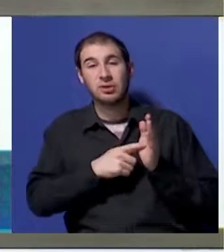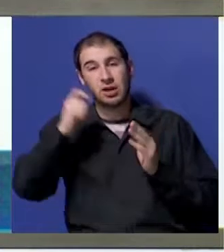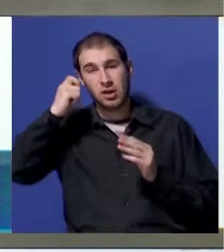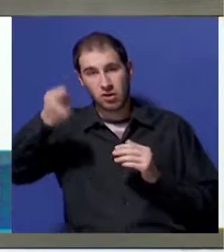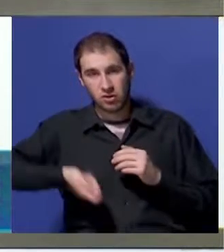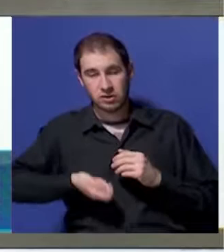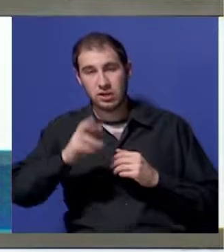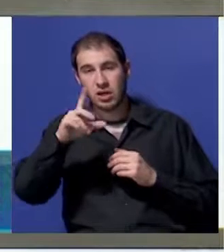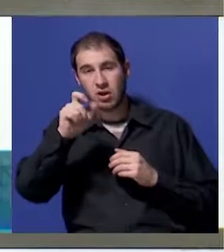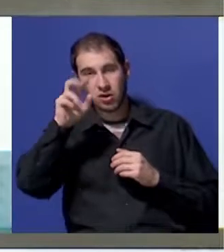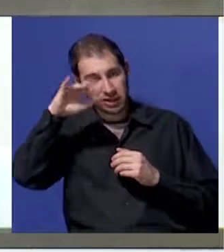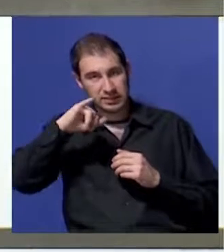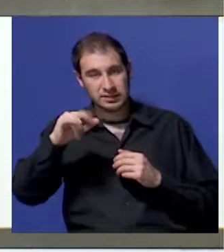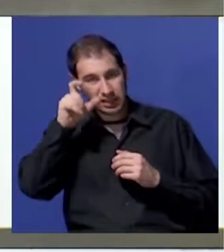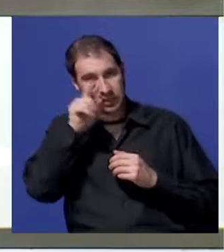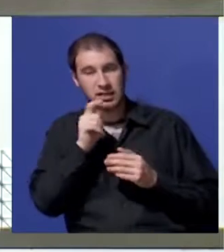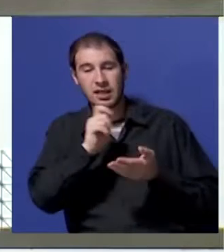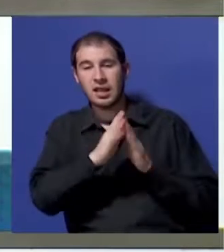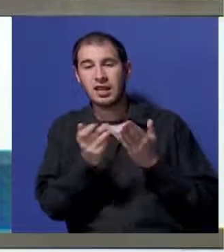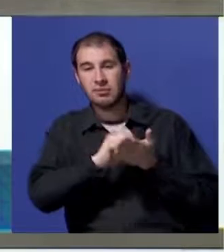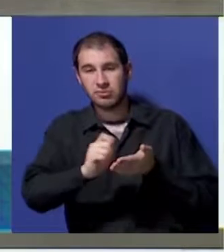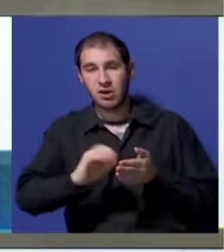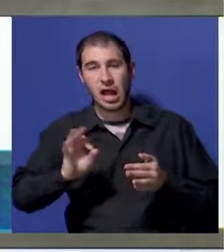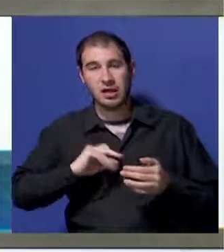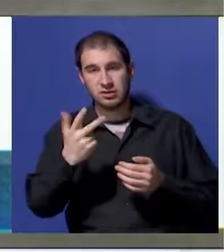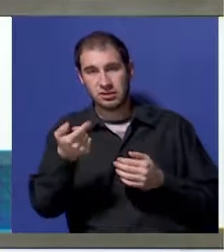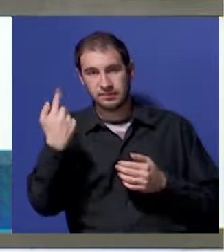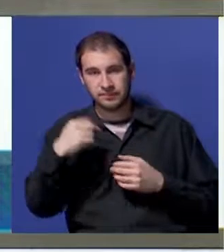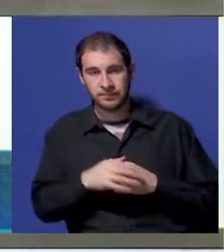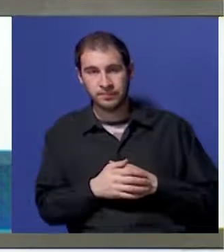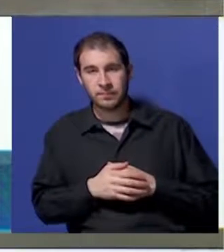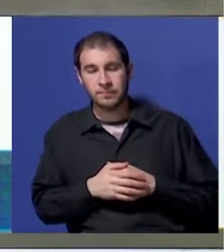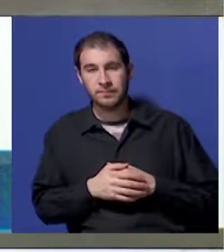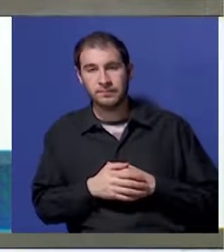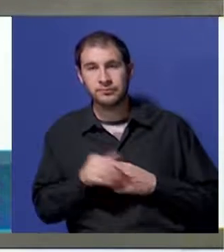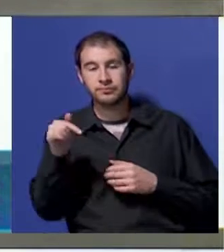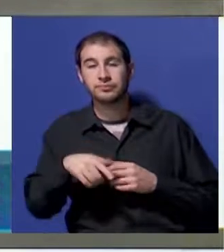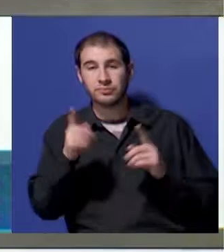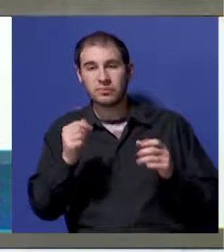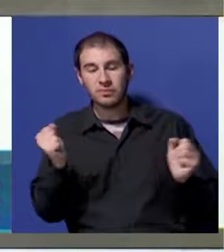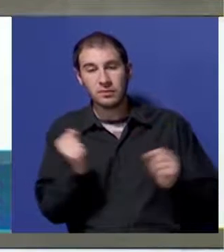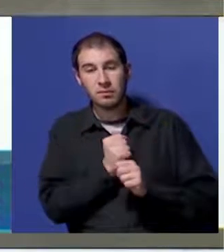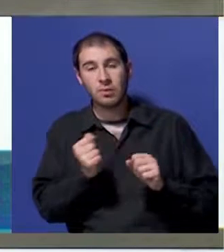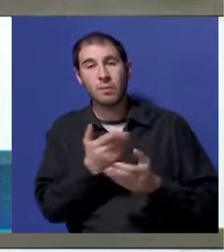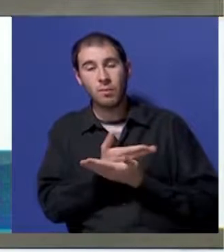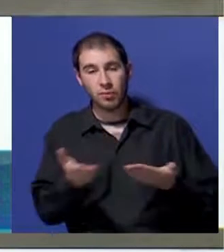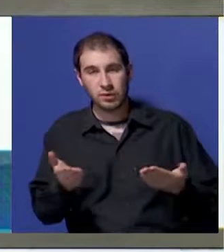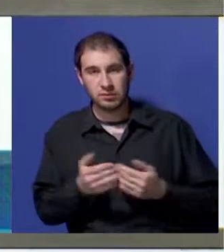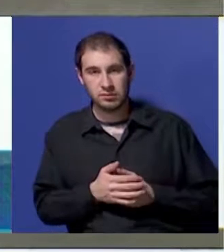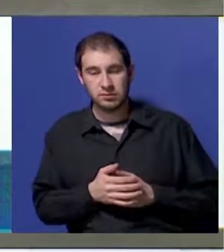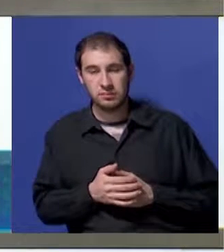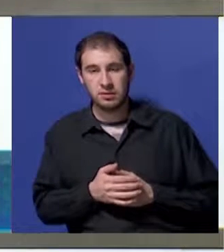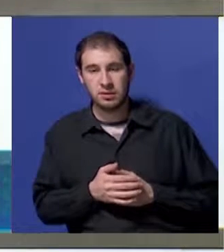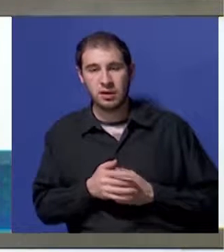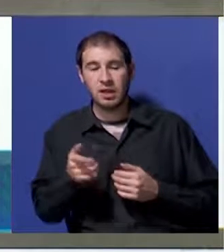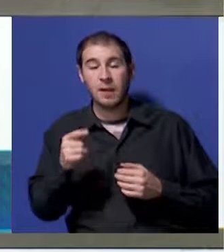Corte, Lorenzetti, escribió un libro hace unos 3 años, donde, y él además ha ratificado públicamente que es